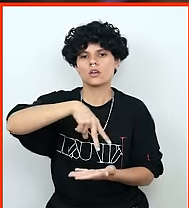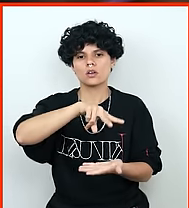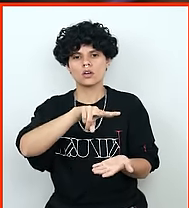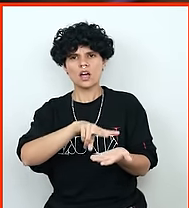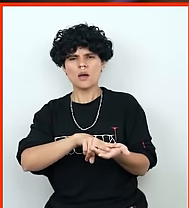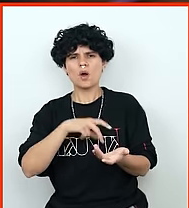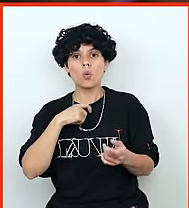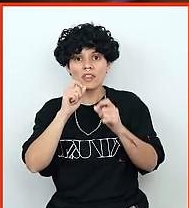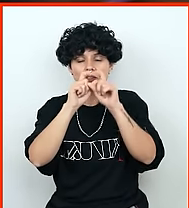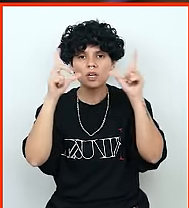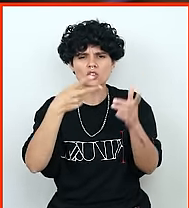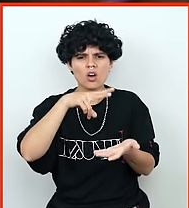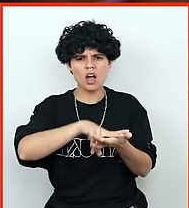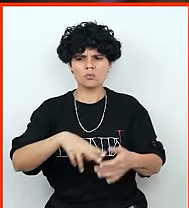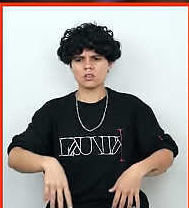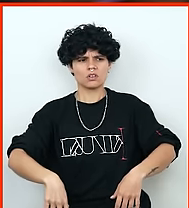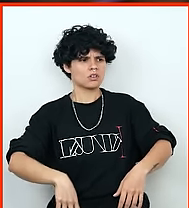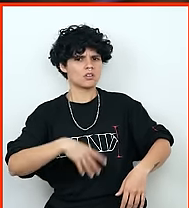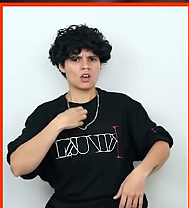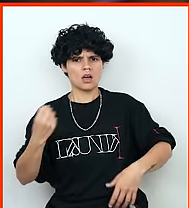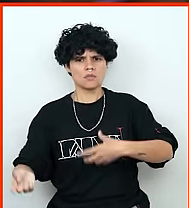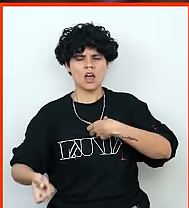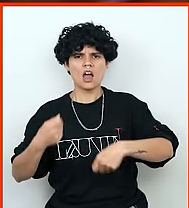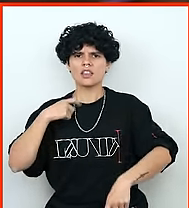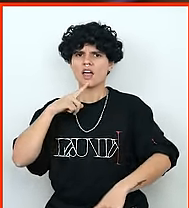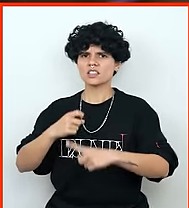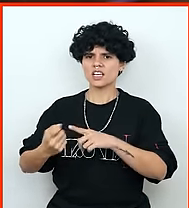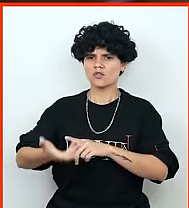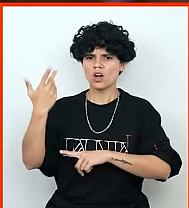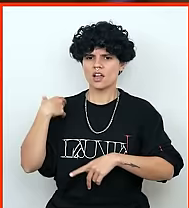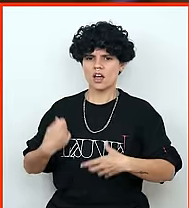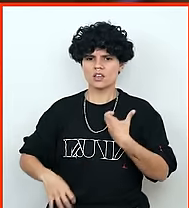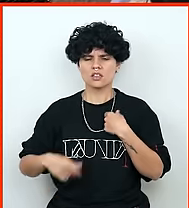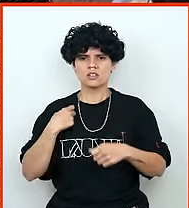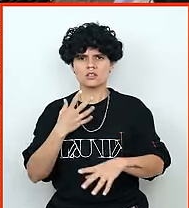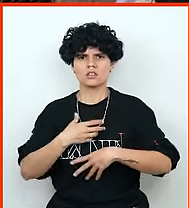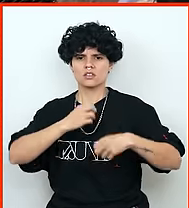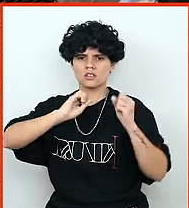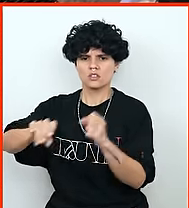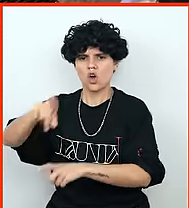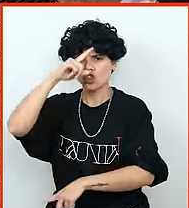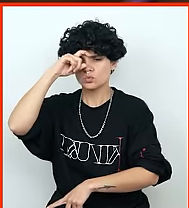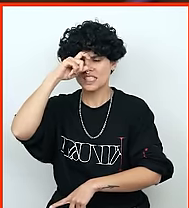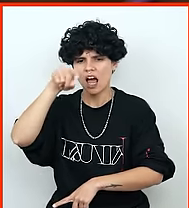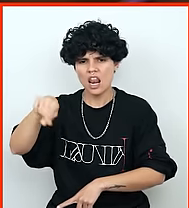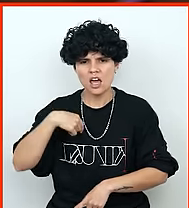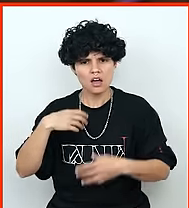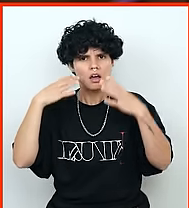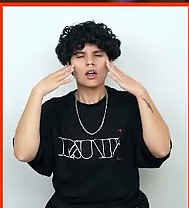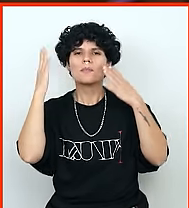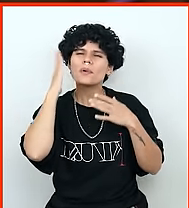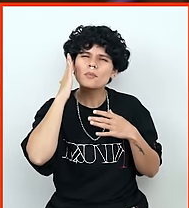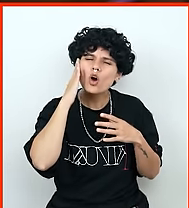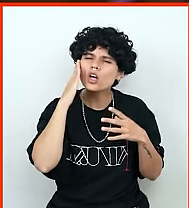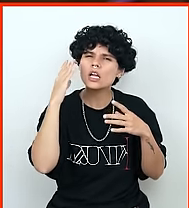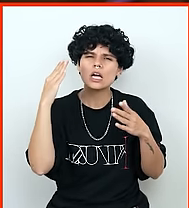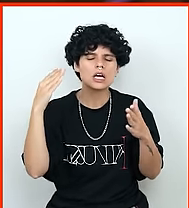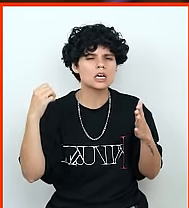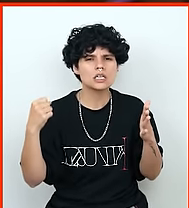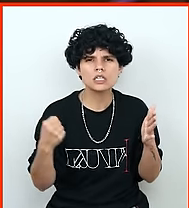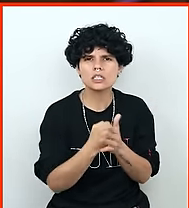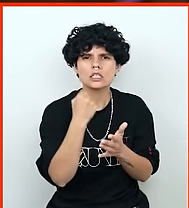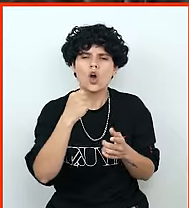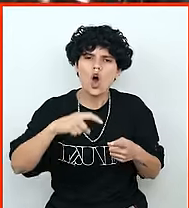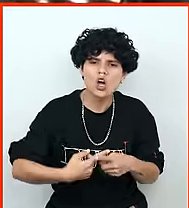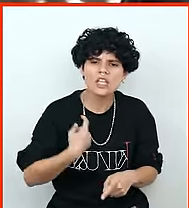de ropa mi mami con mi tía. Yo no entiendo ni una hueá, no me podía mover, me sacan y hay un taxista esperando afuera, me llevaron al hospital y todo. Y claro, pues ahí como que perdí la